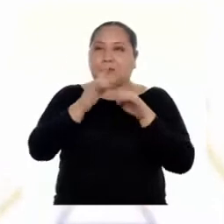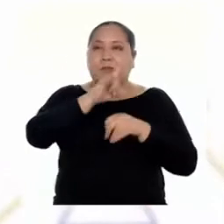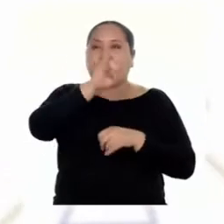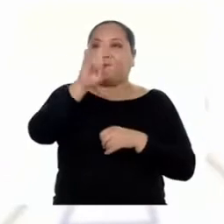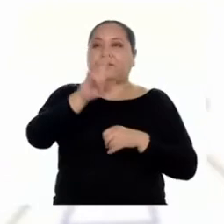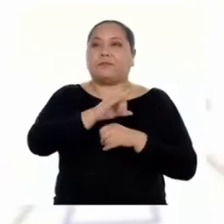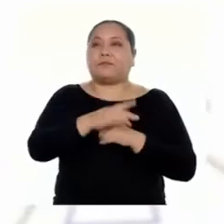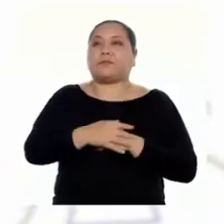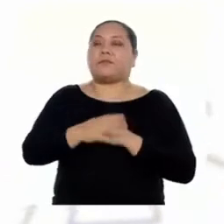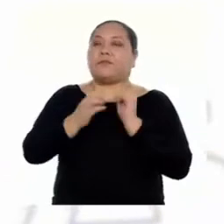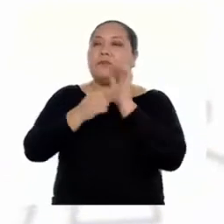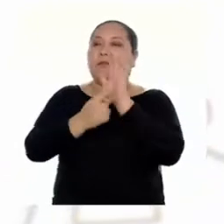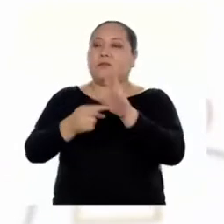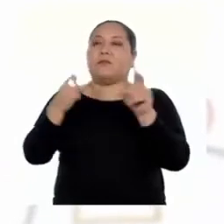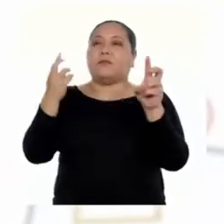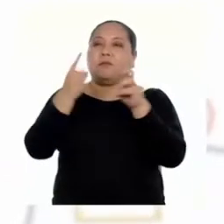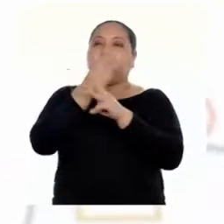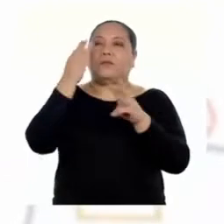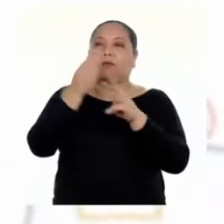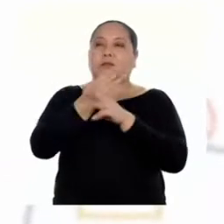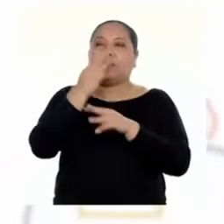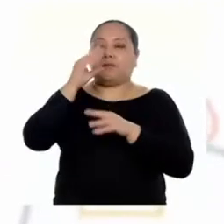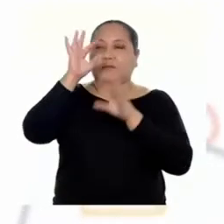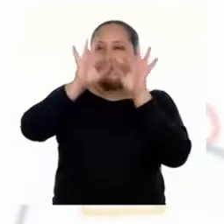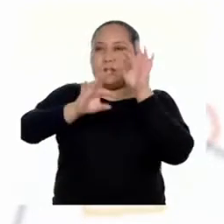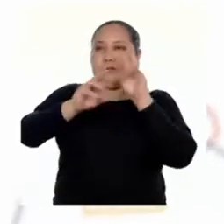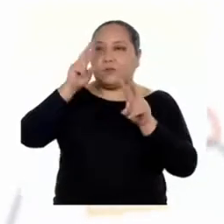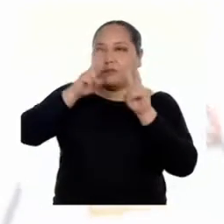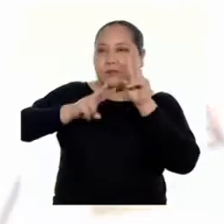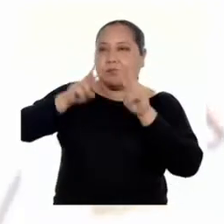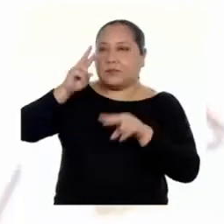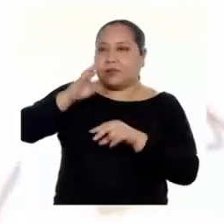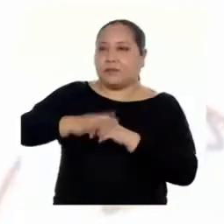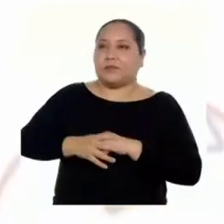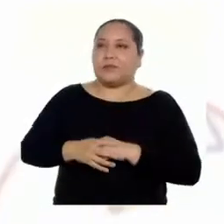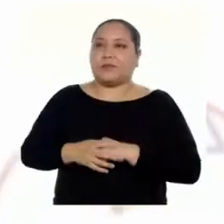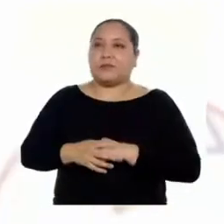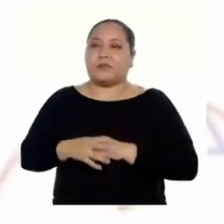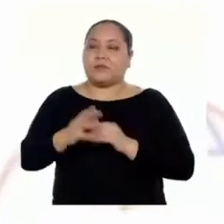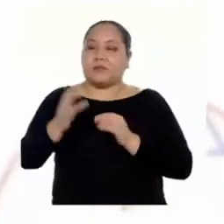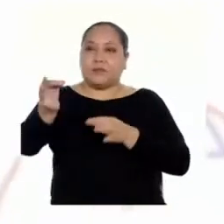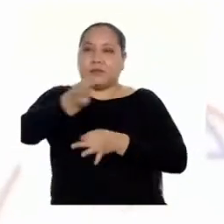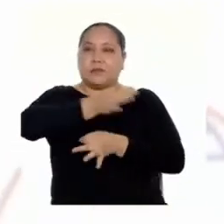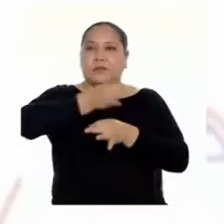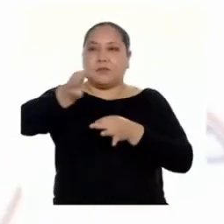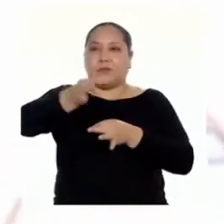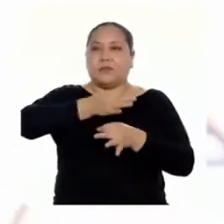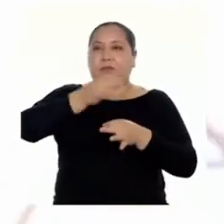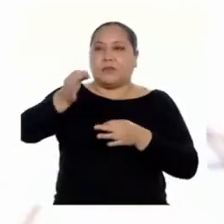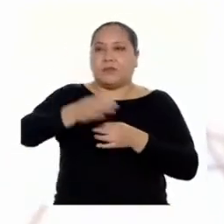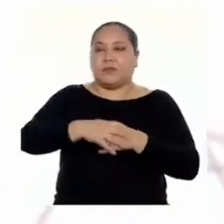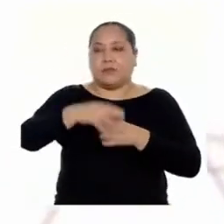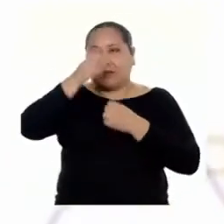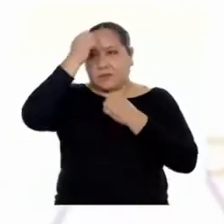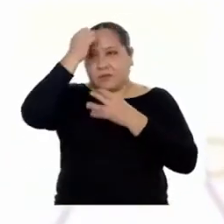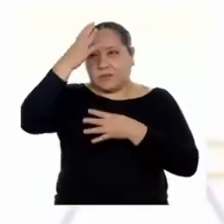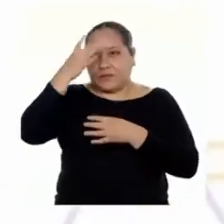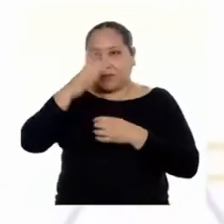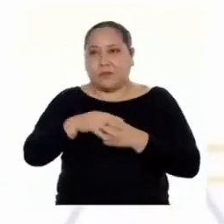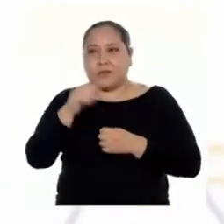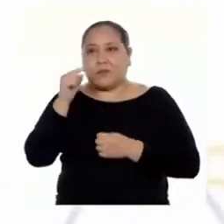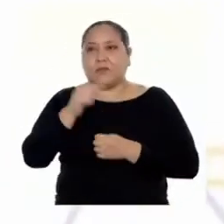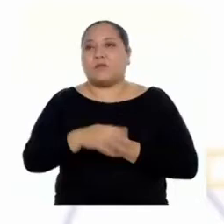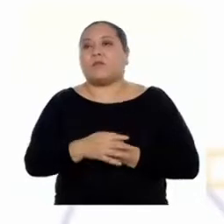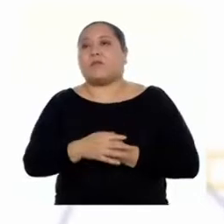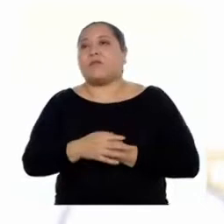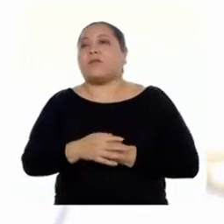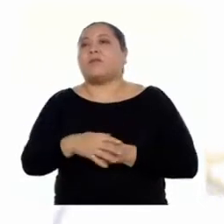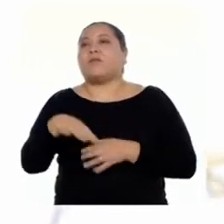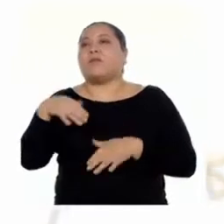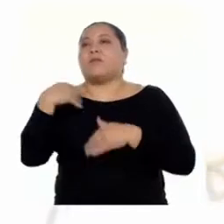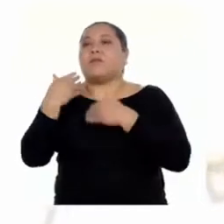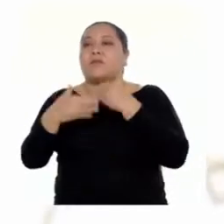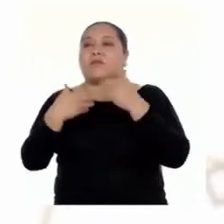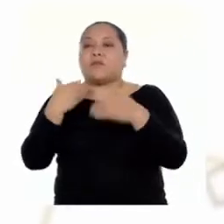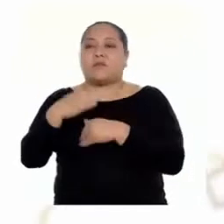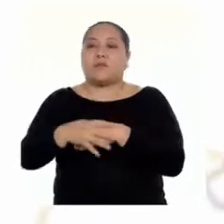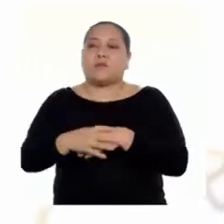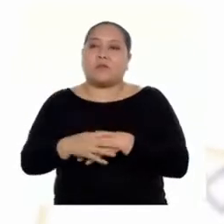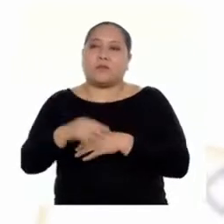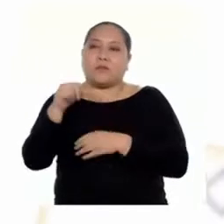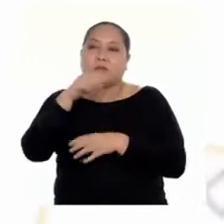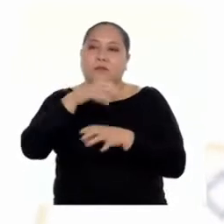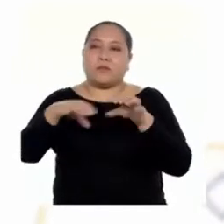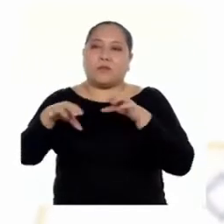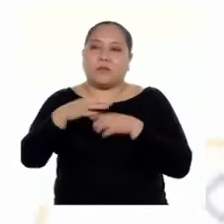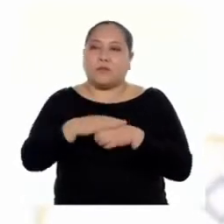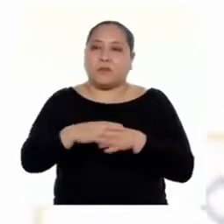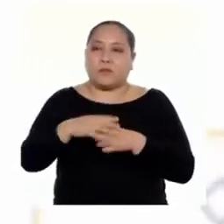expresión matemática para calcular el interés compuesto. Reemplazamos los datos en la expresión matemática. Procedemos a realizar el